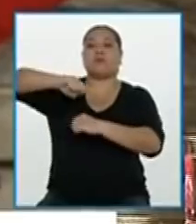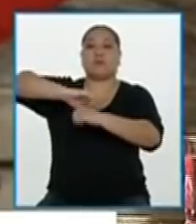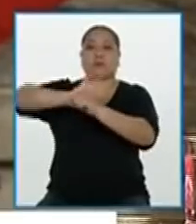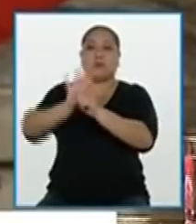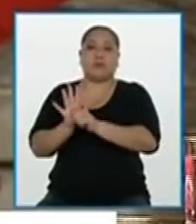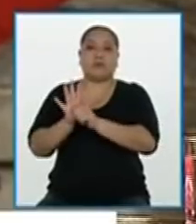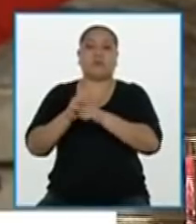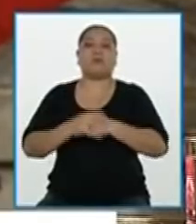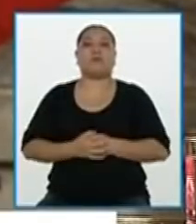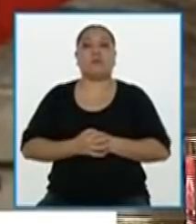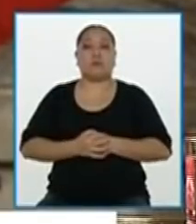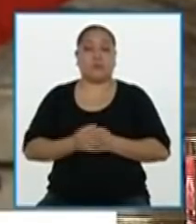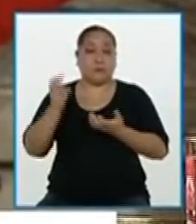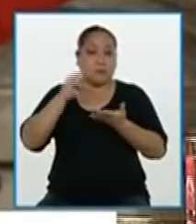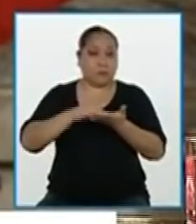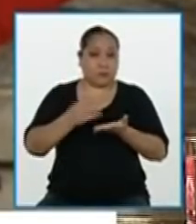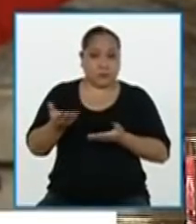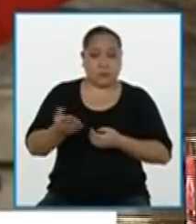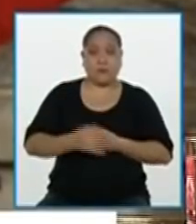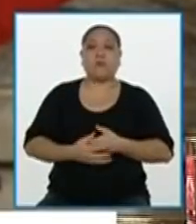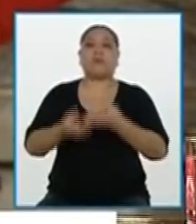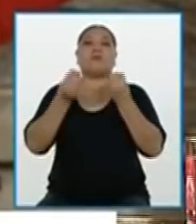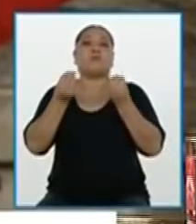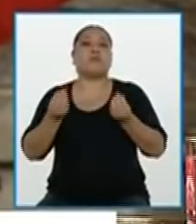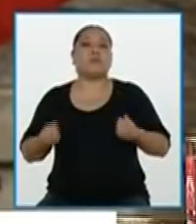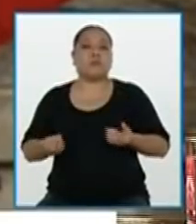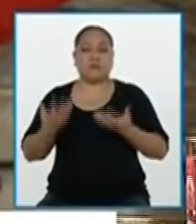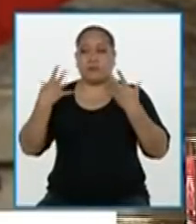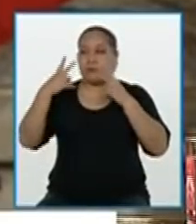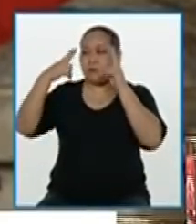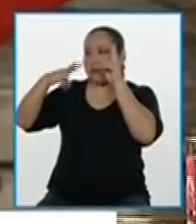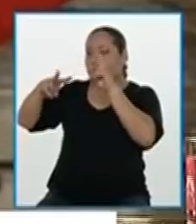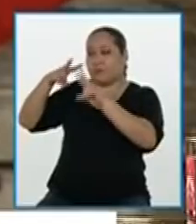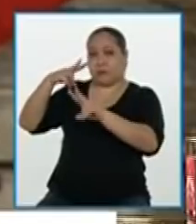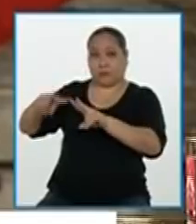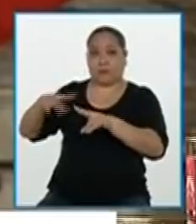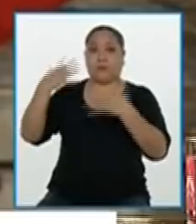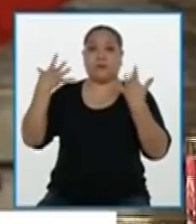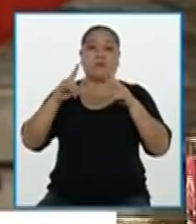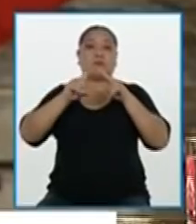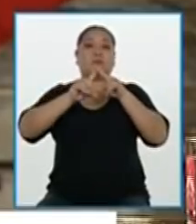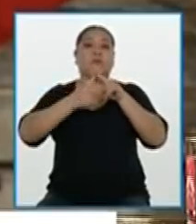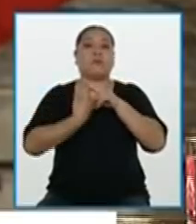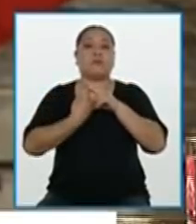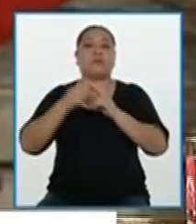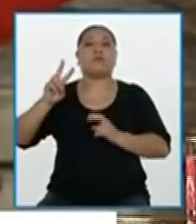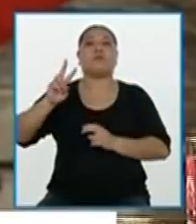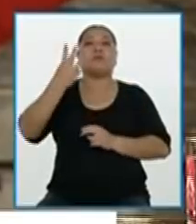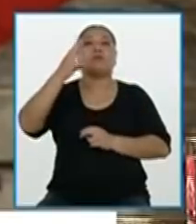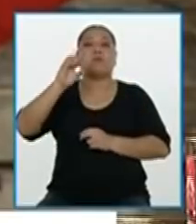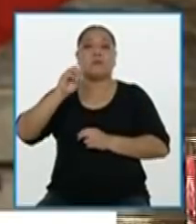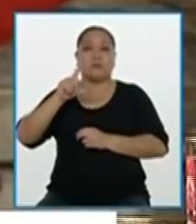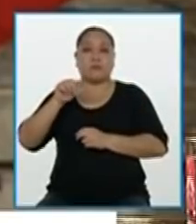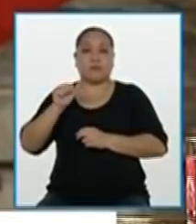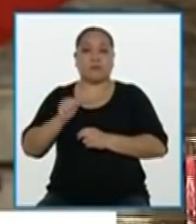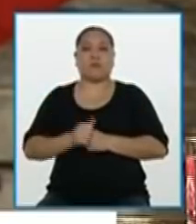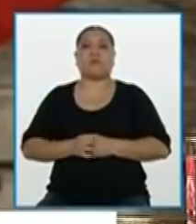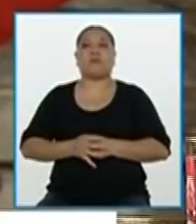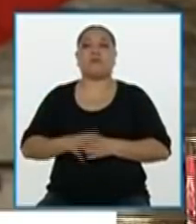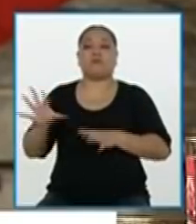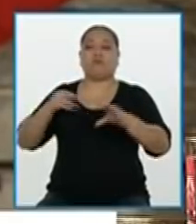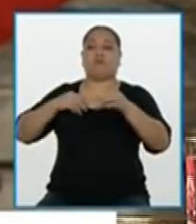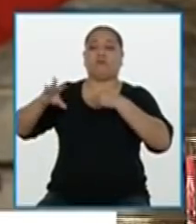Directamente de las medidas que se han anunciado hoy día, no va a venir este golpe. Ahora, y en este tema, cuando usted menciona